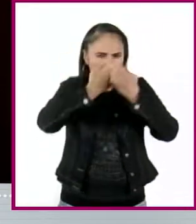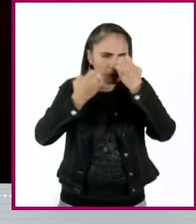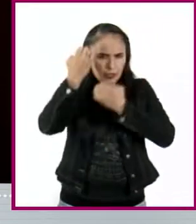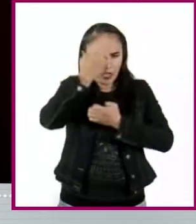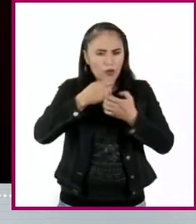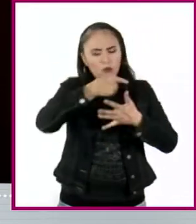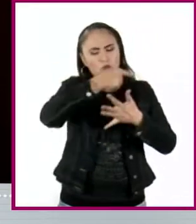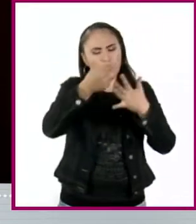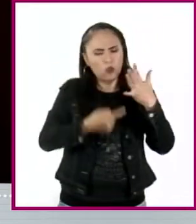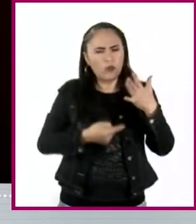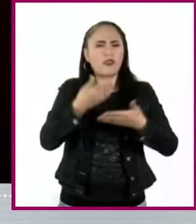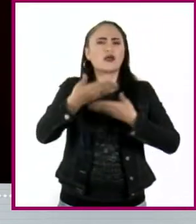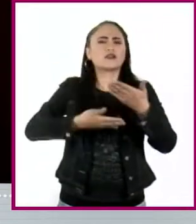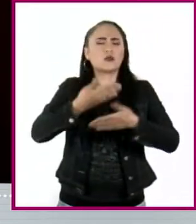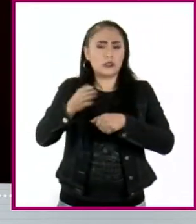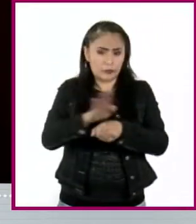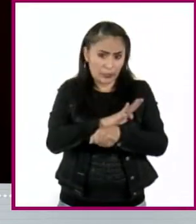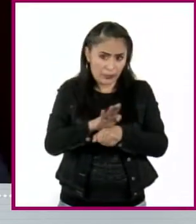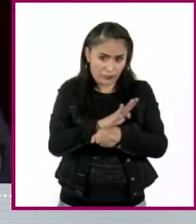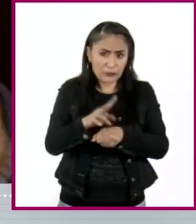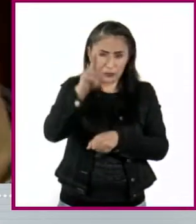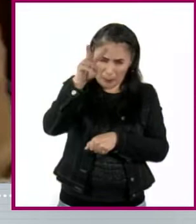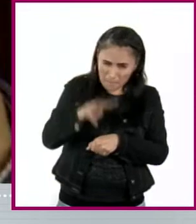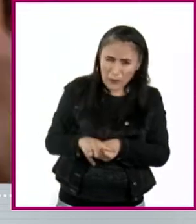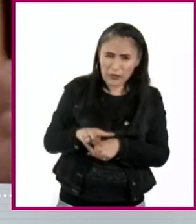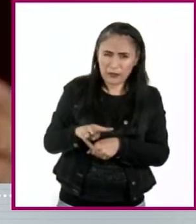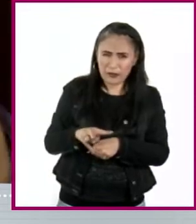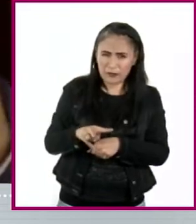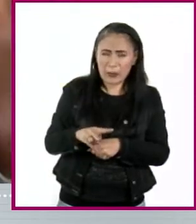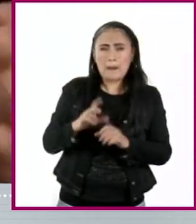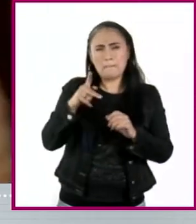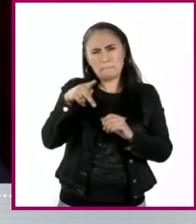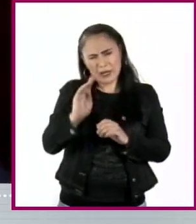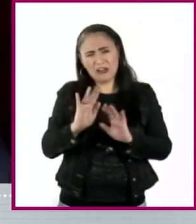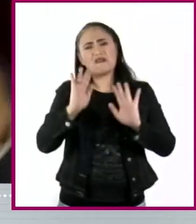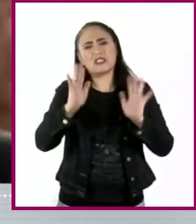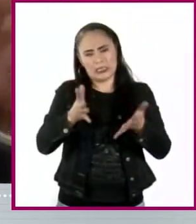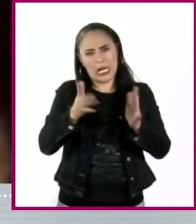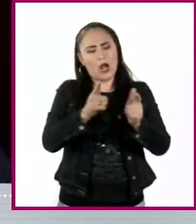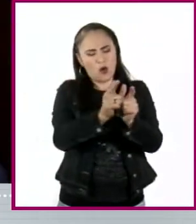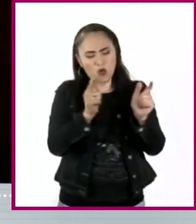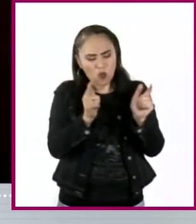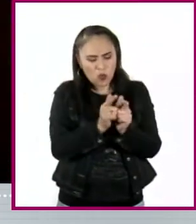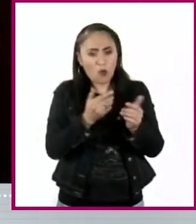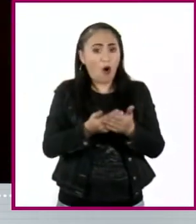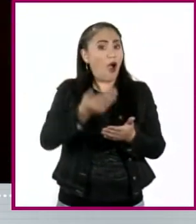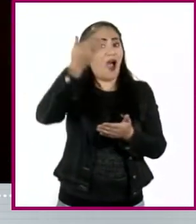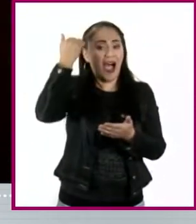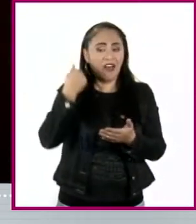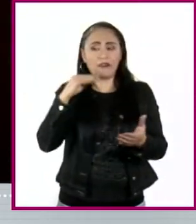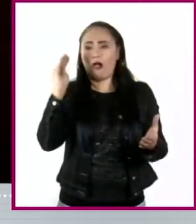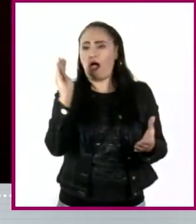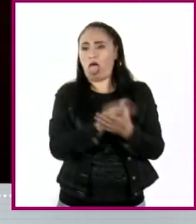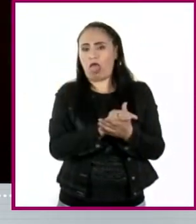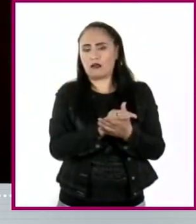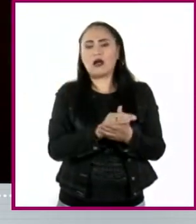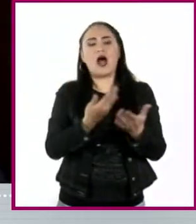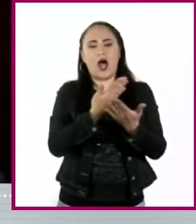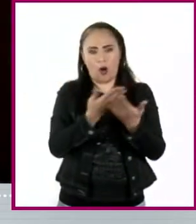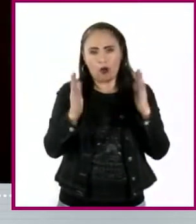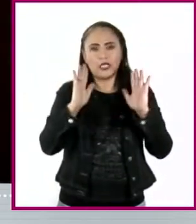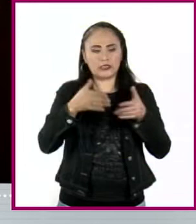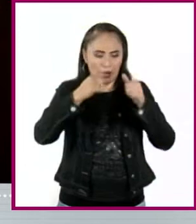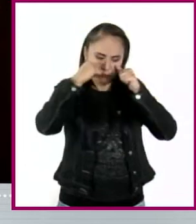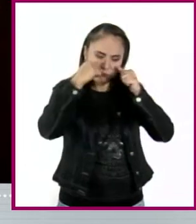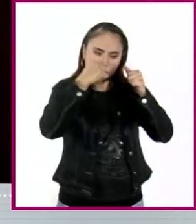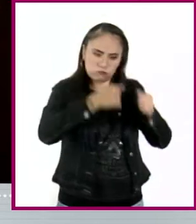cuáles han sido sus beneficios, pero que han puesto la atención en grupos en donde históricamente no se había puesto atención, y creo que